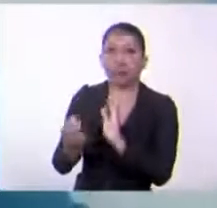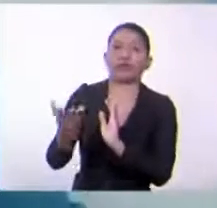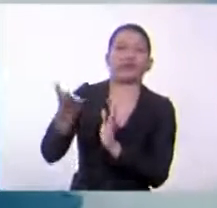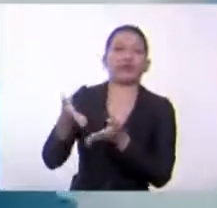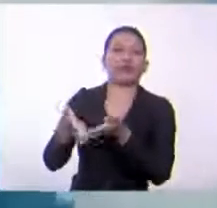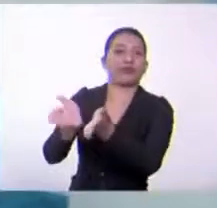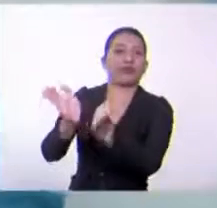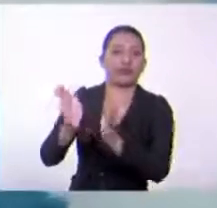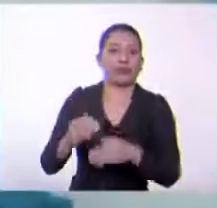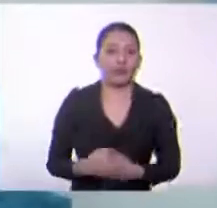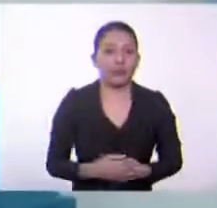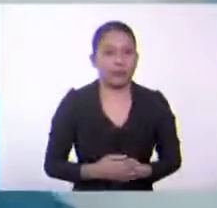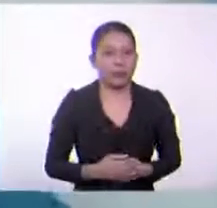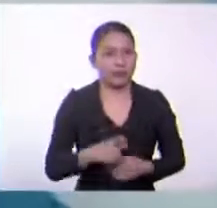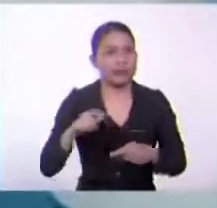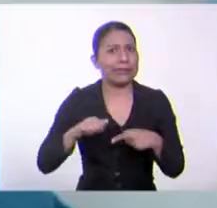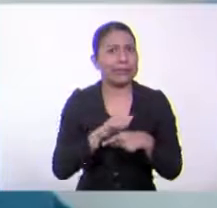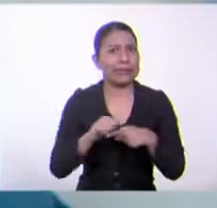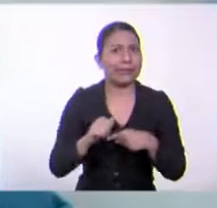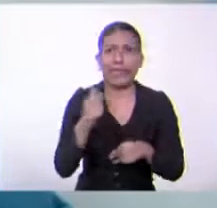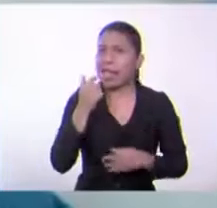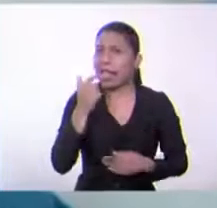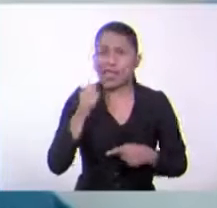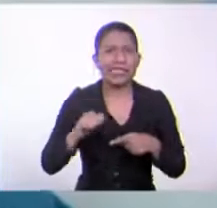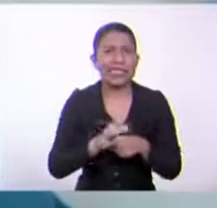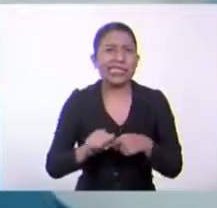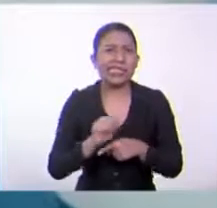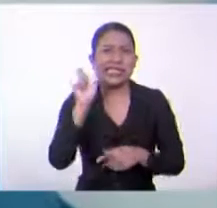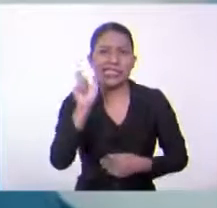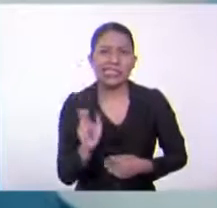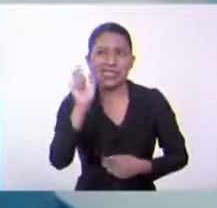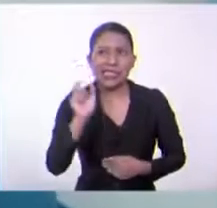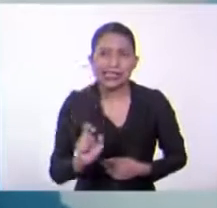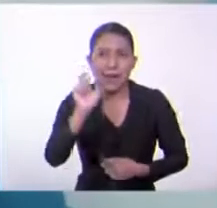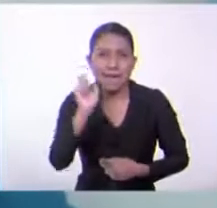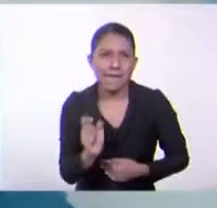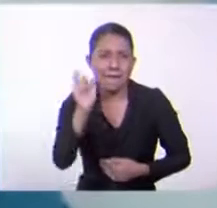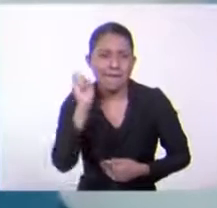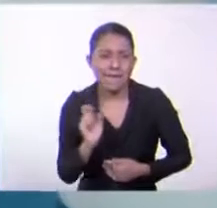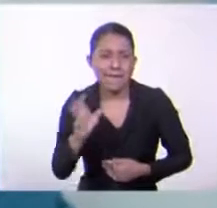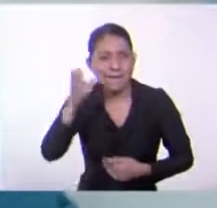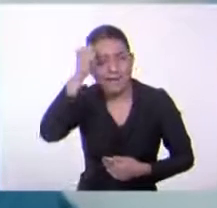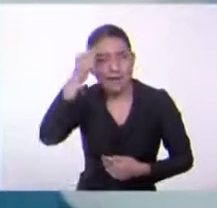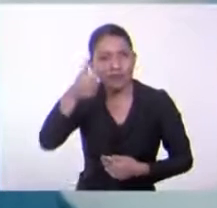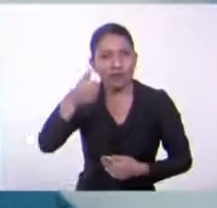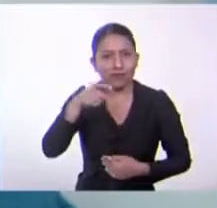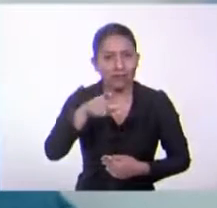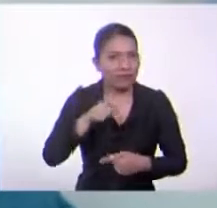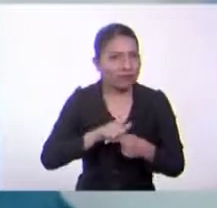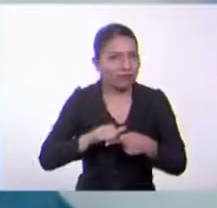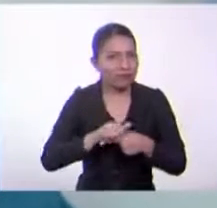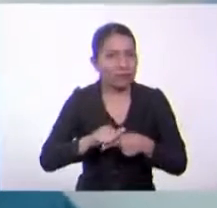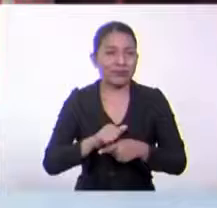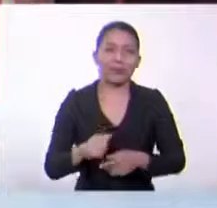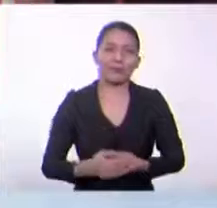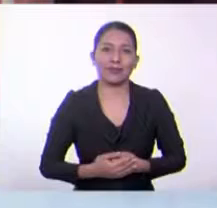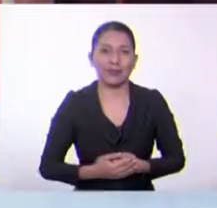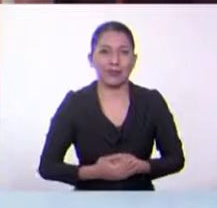Desenrollando la lengua y diciéndolas muchas veces, podrás manejarlas y podrás repetirlas con éxito.